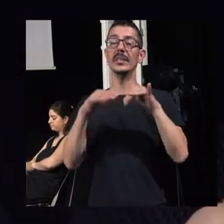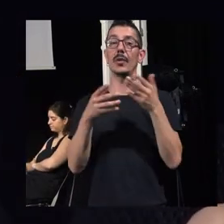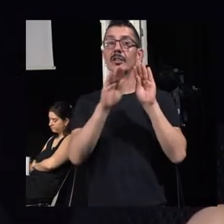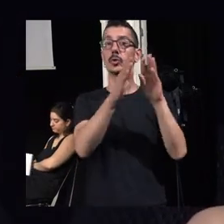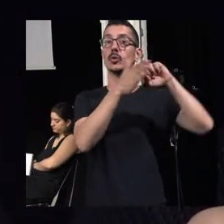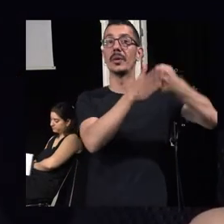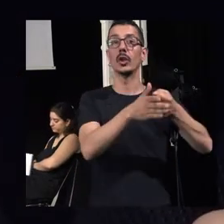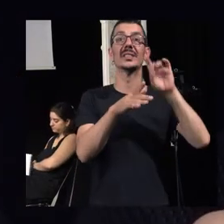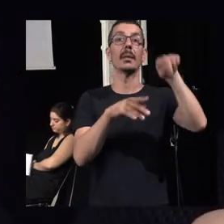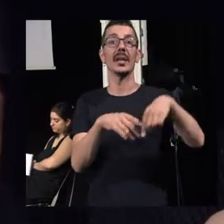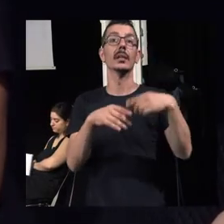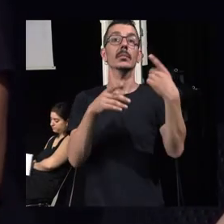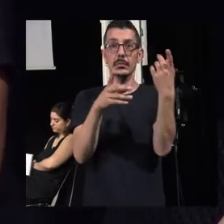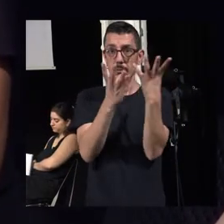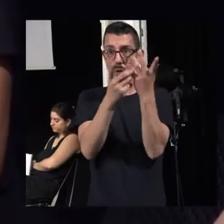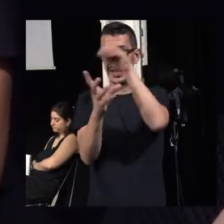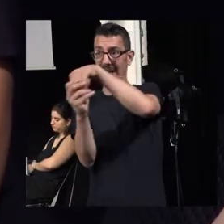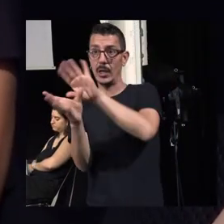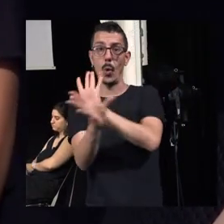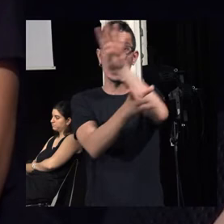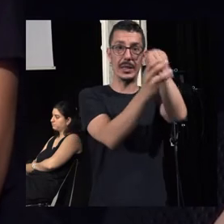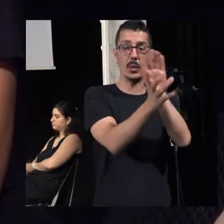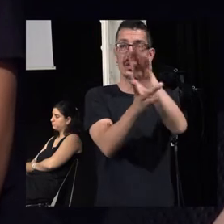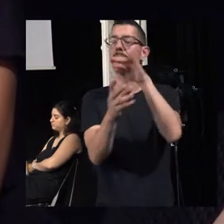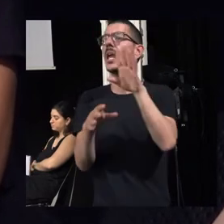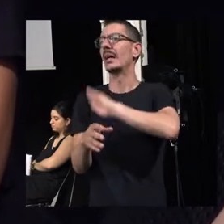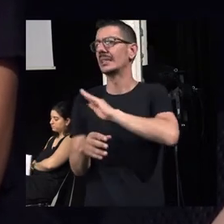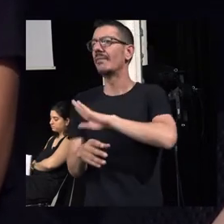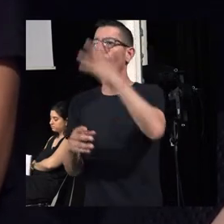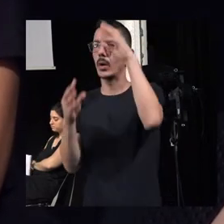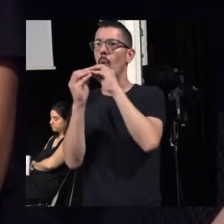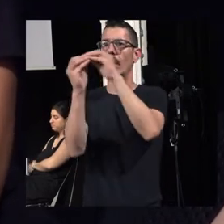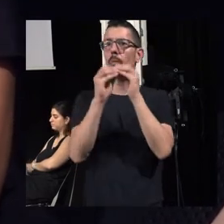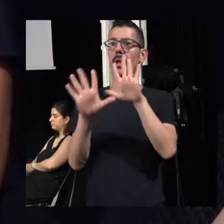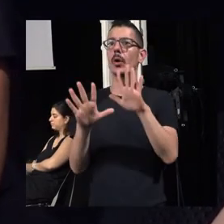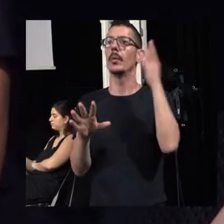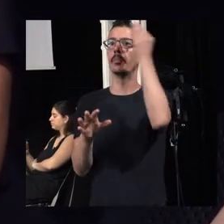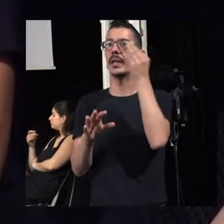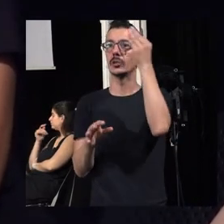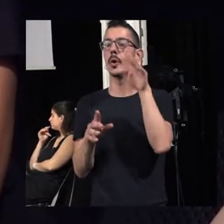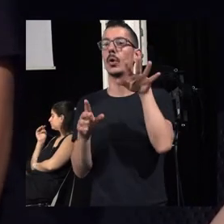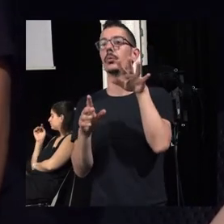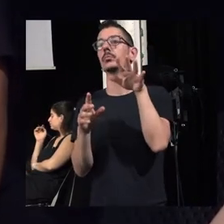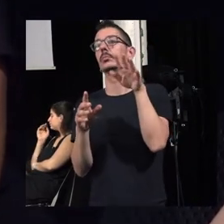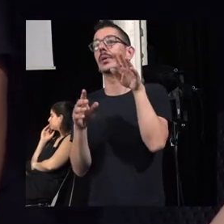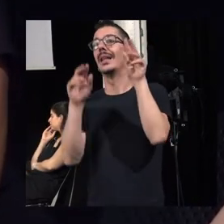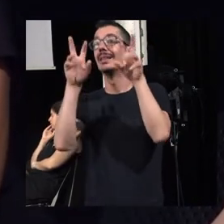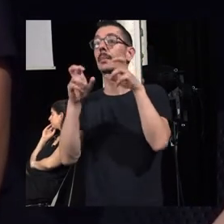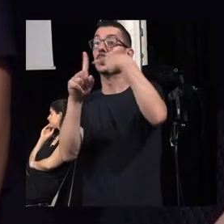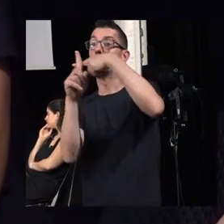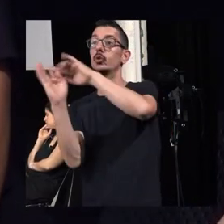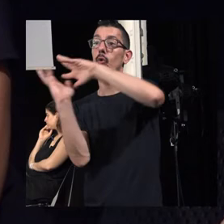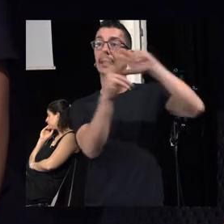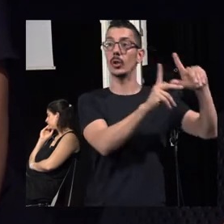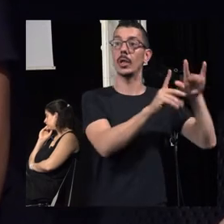Y bueno, creo que hay bastante acuerdo, pero creo que lo tenemos que trabajar más en que la posición sumatoria es muy peligrosa por esos